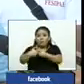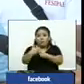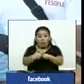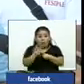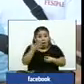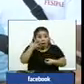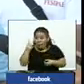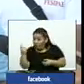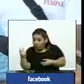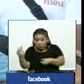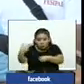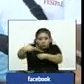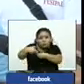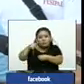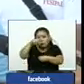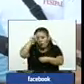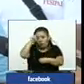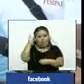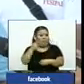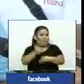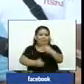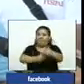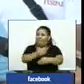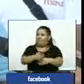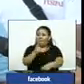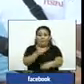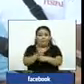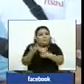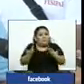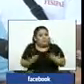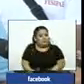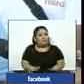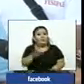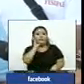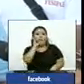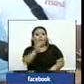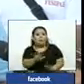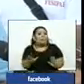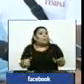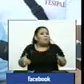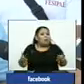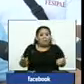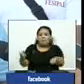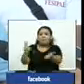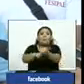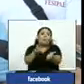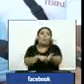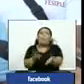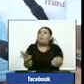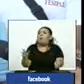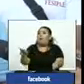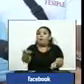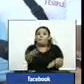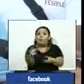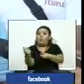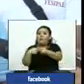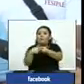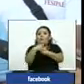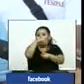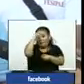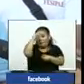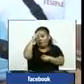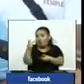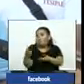hay vacantes, no se siguen los debidos procesos. Y ya lo dijimos, siguen contratando amigos, siguen